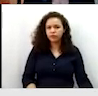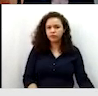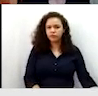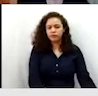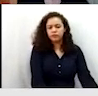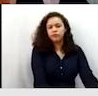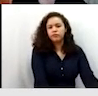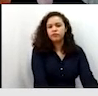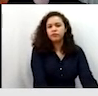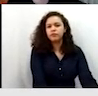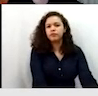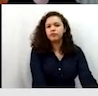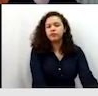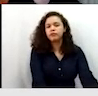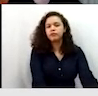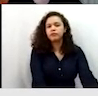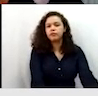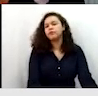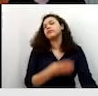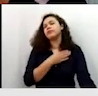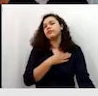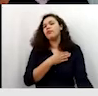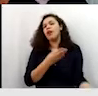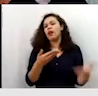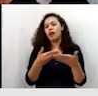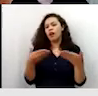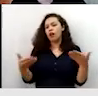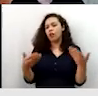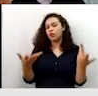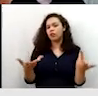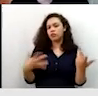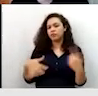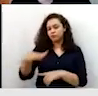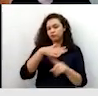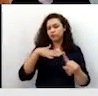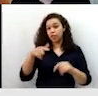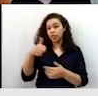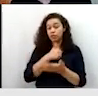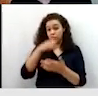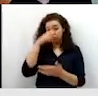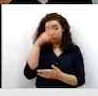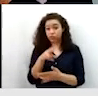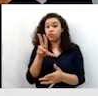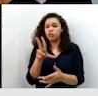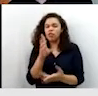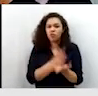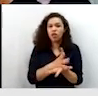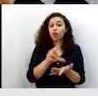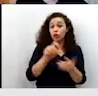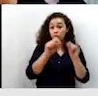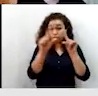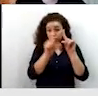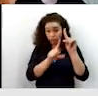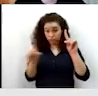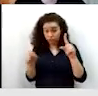Pues bueno, actualmente pues ya sabrán que el panorama pues no hablemos de la Ciudad de México, hablemos de México completo, pues tenemos